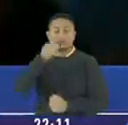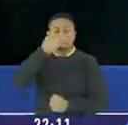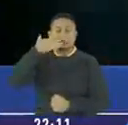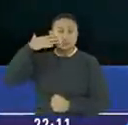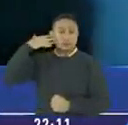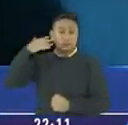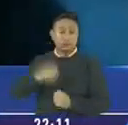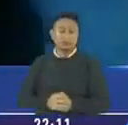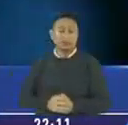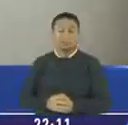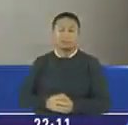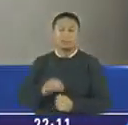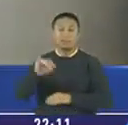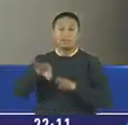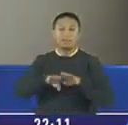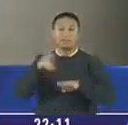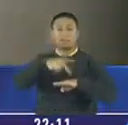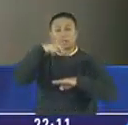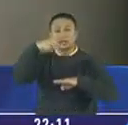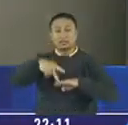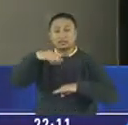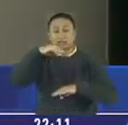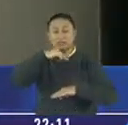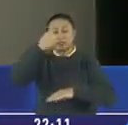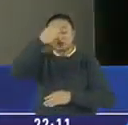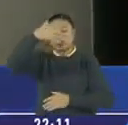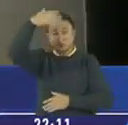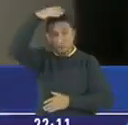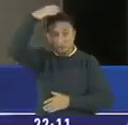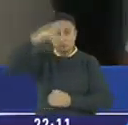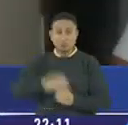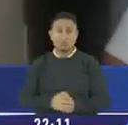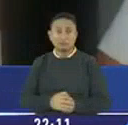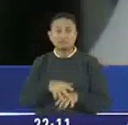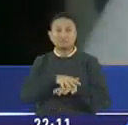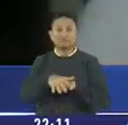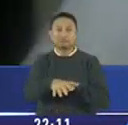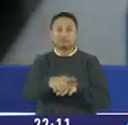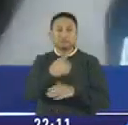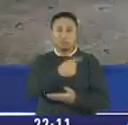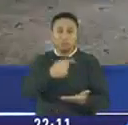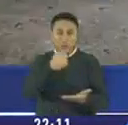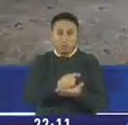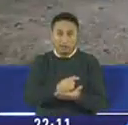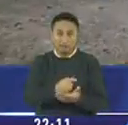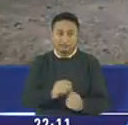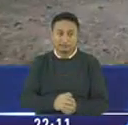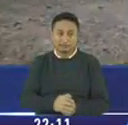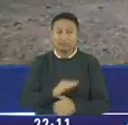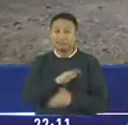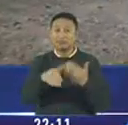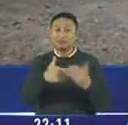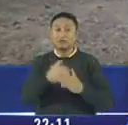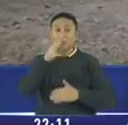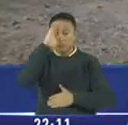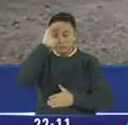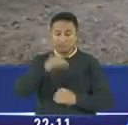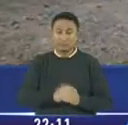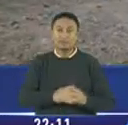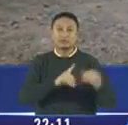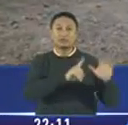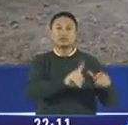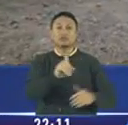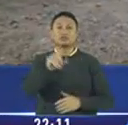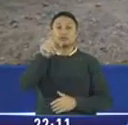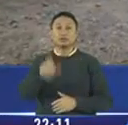Sucumbíos, Carchi, Imbabura, Pichincha, Manabí, Santo Domingo de los Áchilas, Los Ríos y Guayas. En total, el trabajo policial dejó